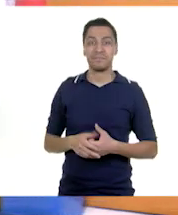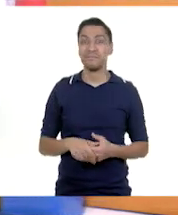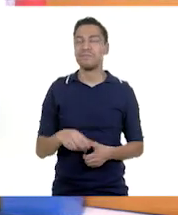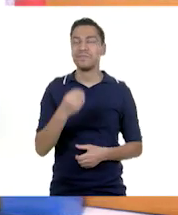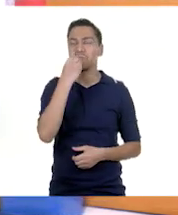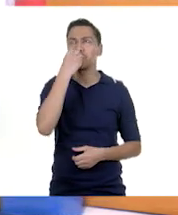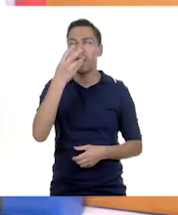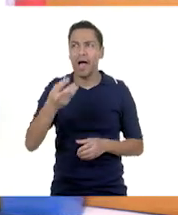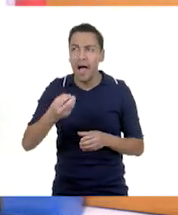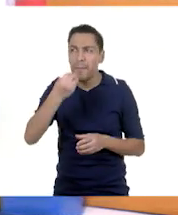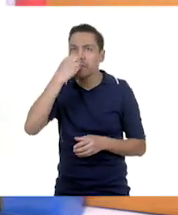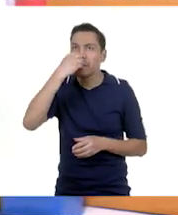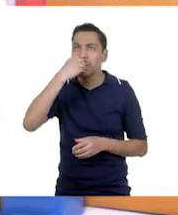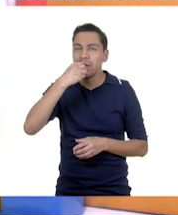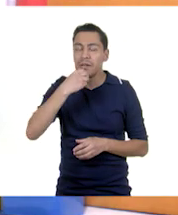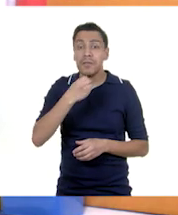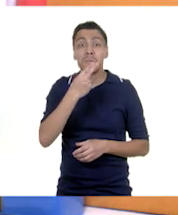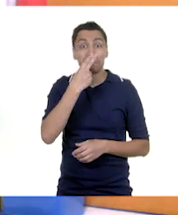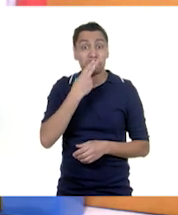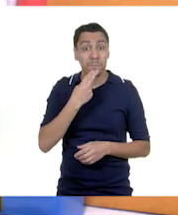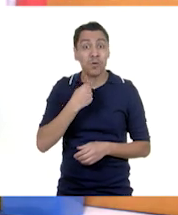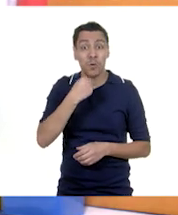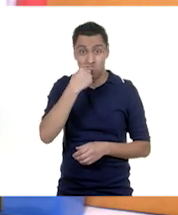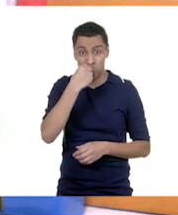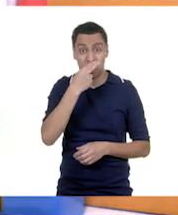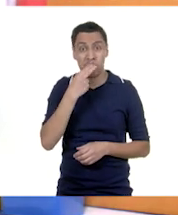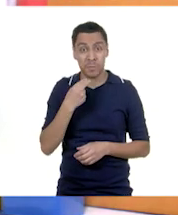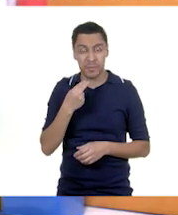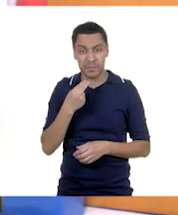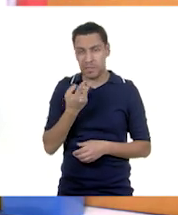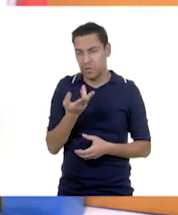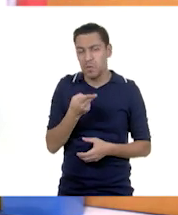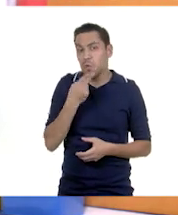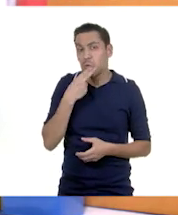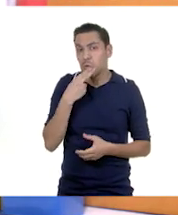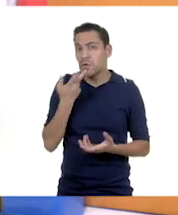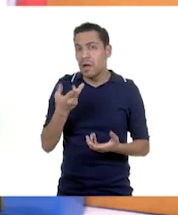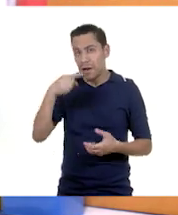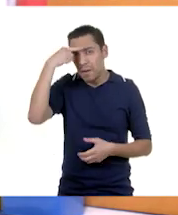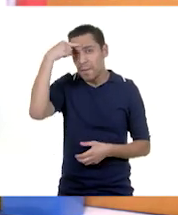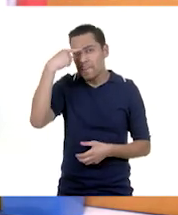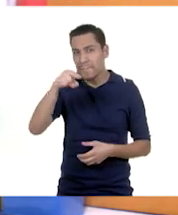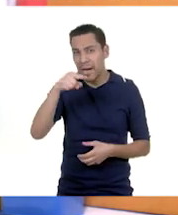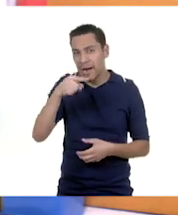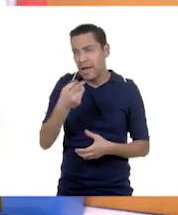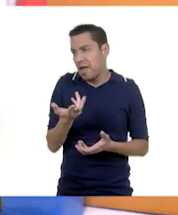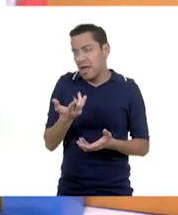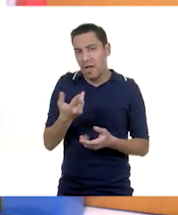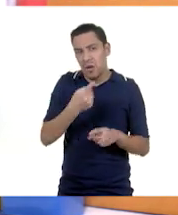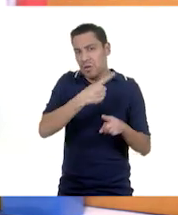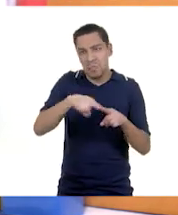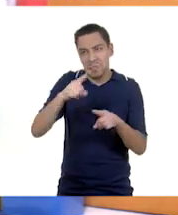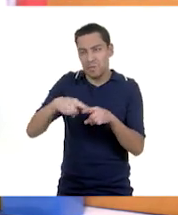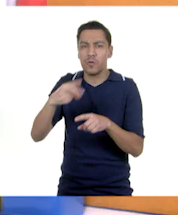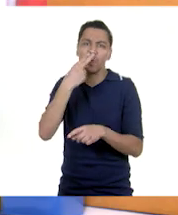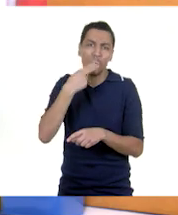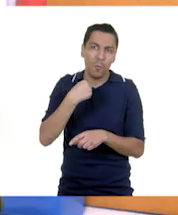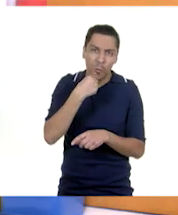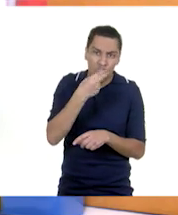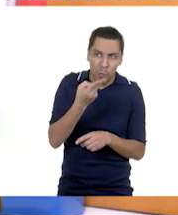tuna. La tuna es muy dulce ya cuando está madura. Se utiliza tal vez para algunos alimentos,